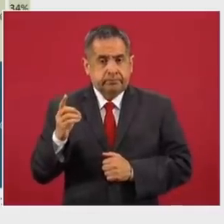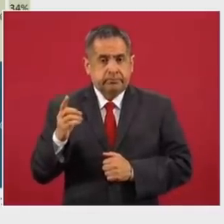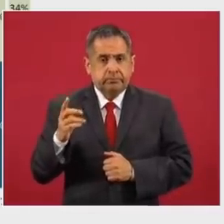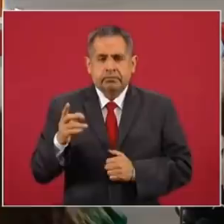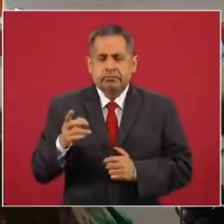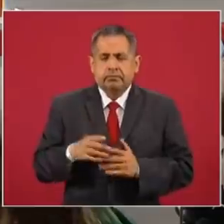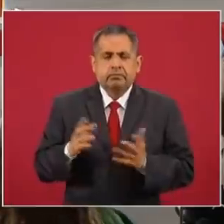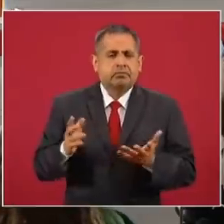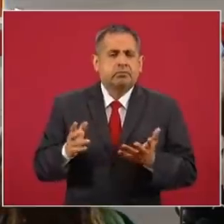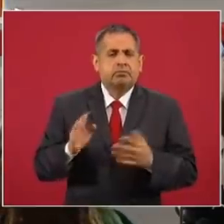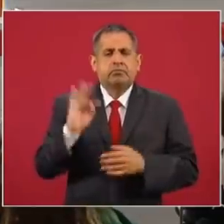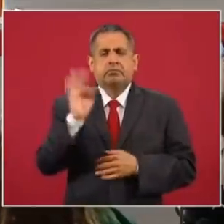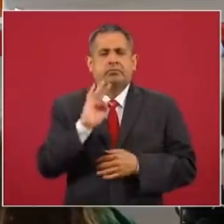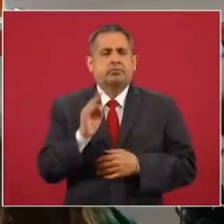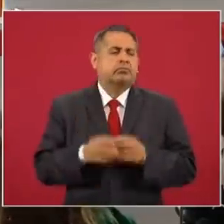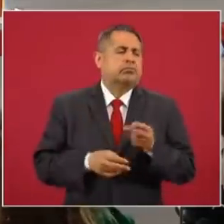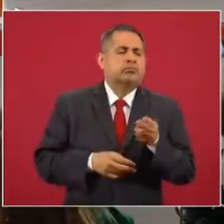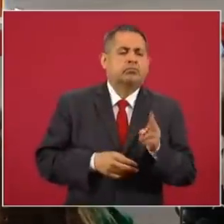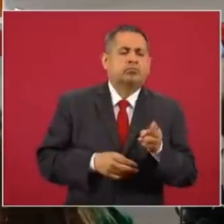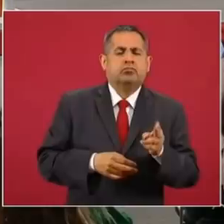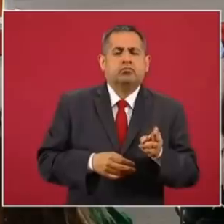podemos estar en noviembre